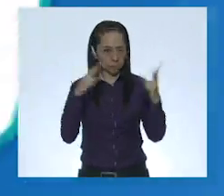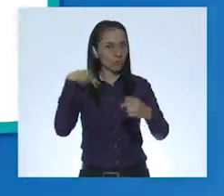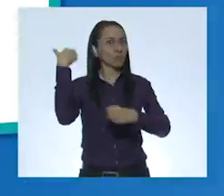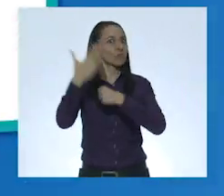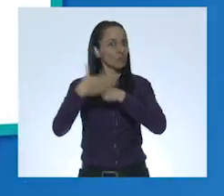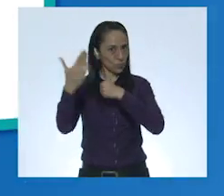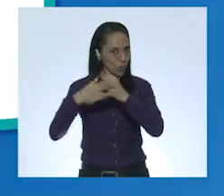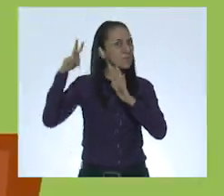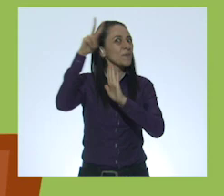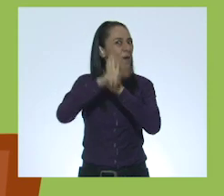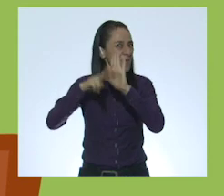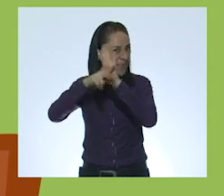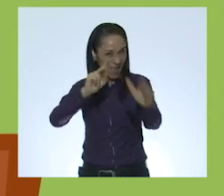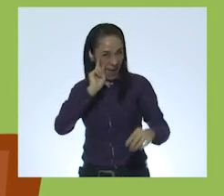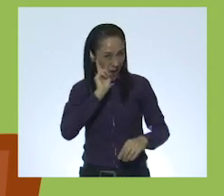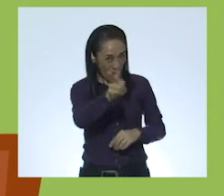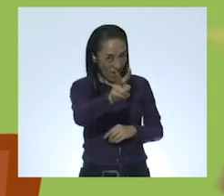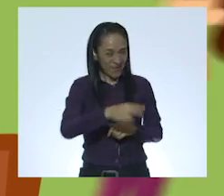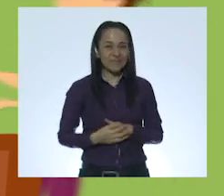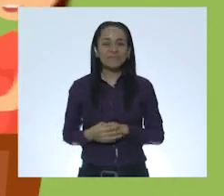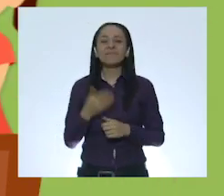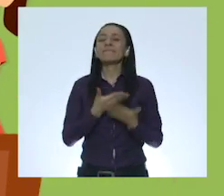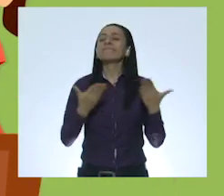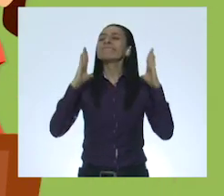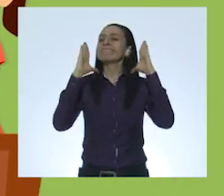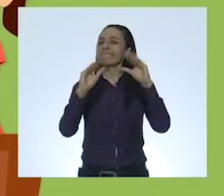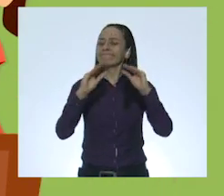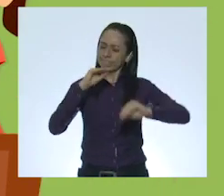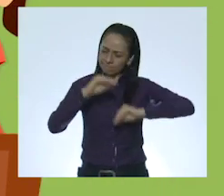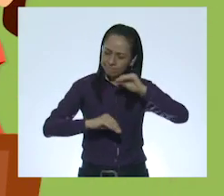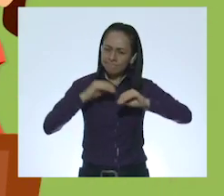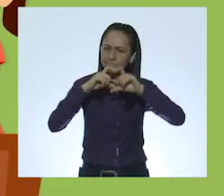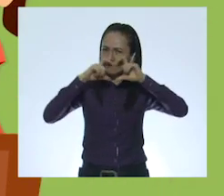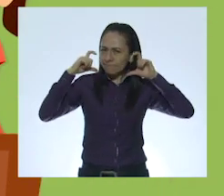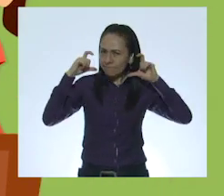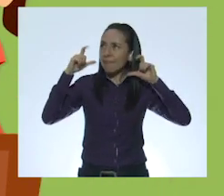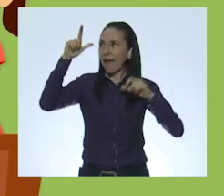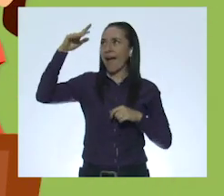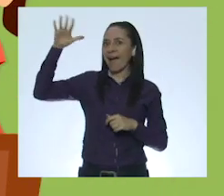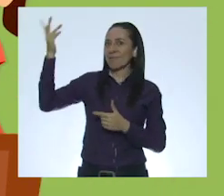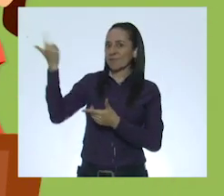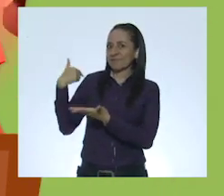video. Te enseñaremos cómo armar un cubrebocas con ayuda de un adulto.